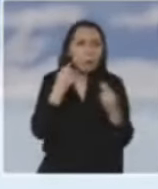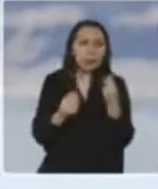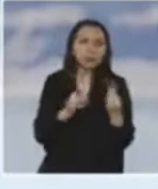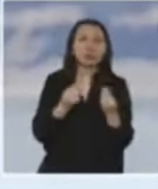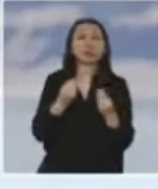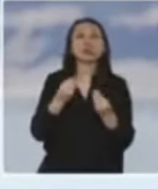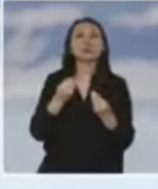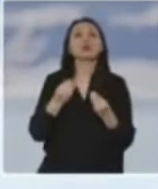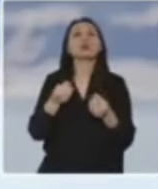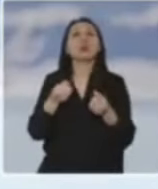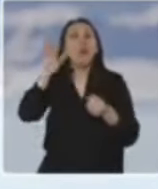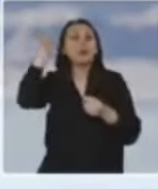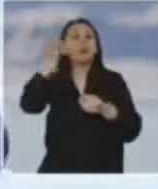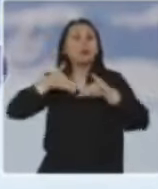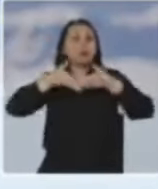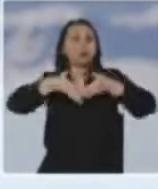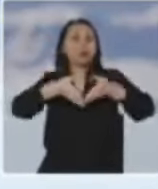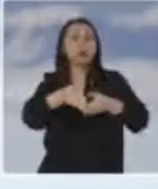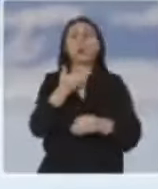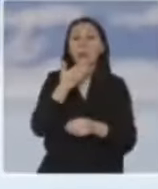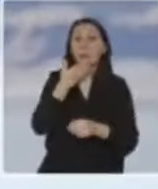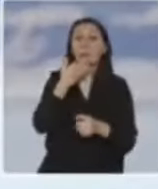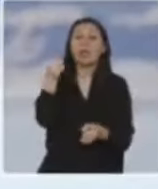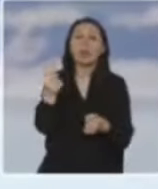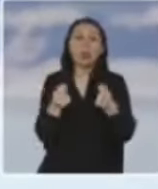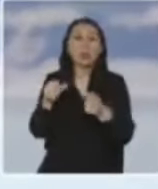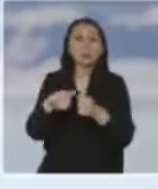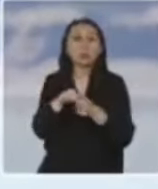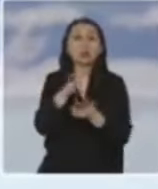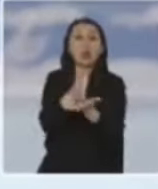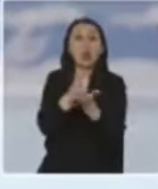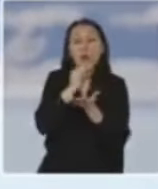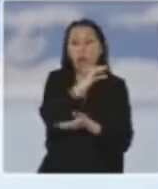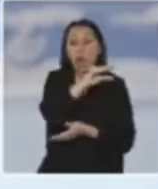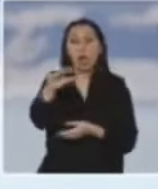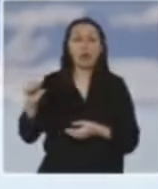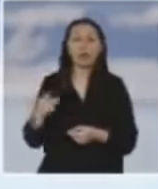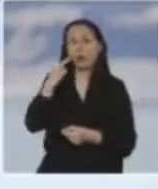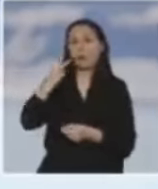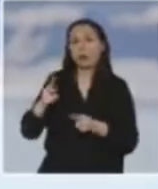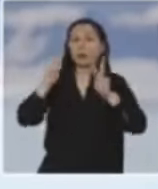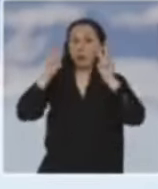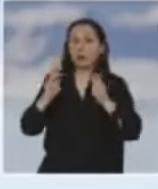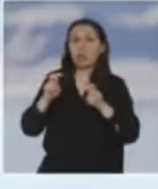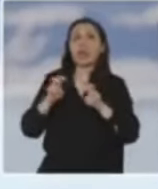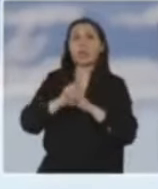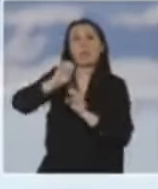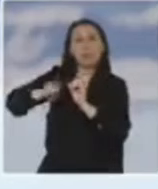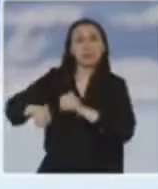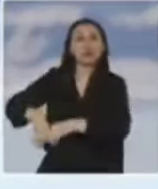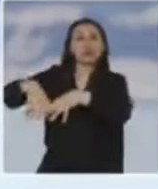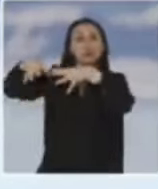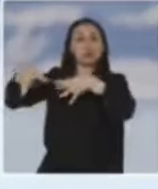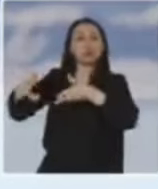las ambulancha hasta el transporte escolar rural vimos el tema de los vertederos